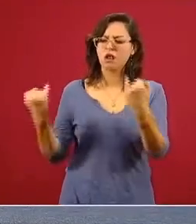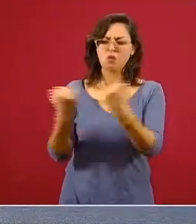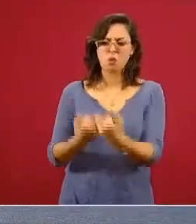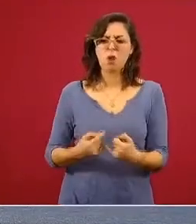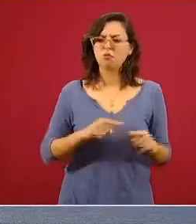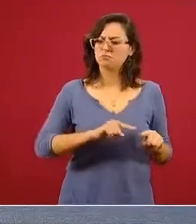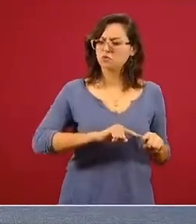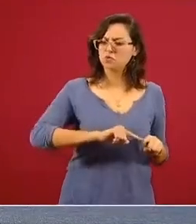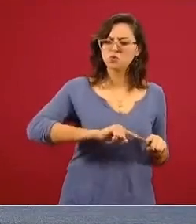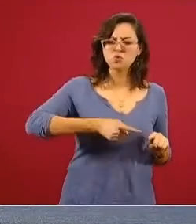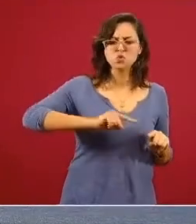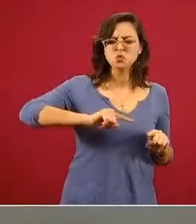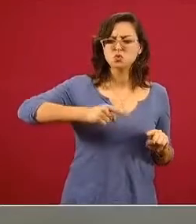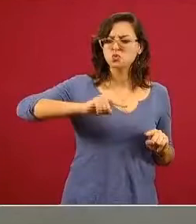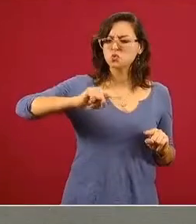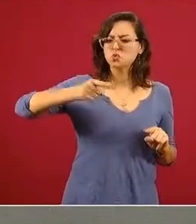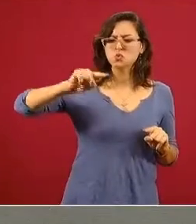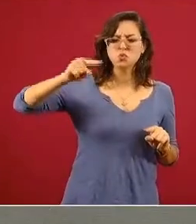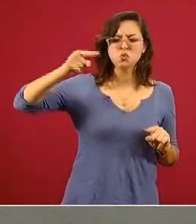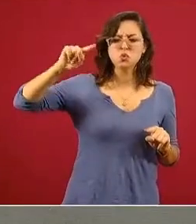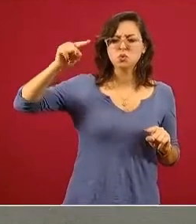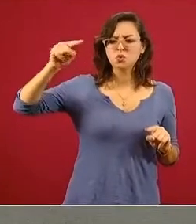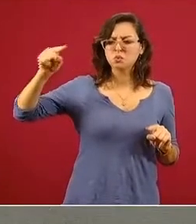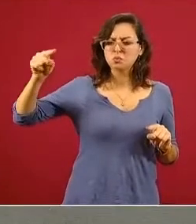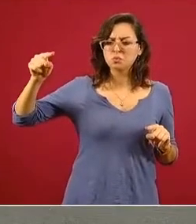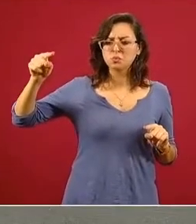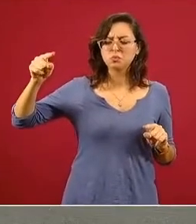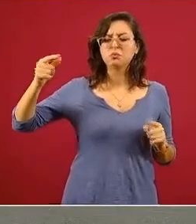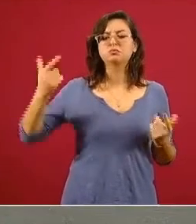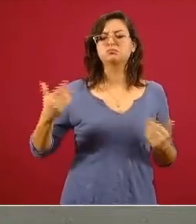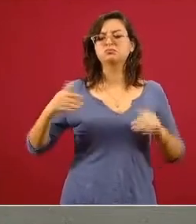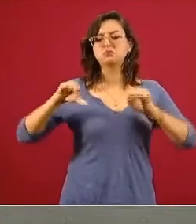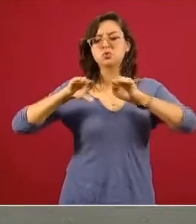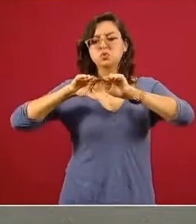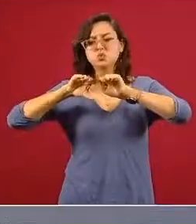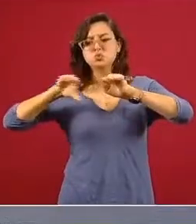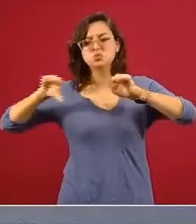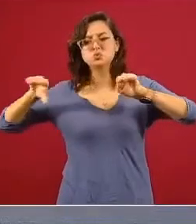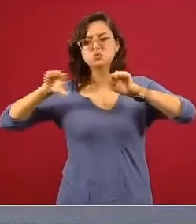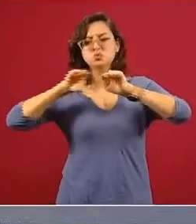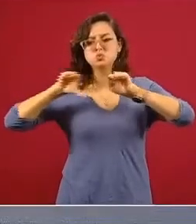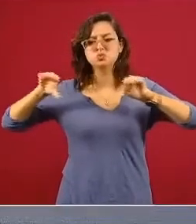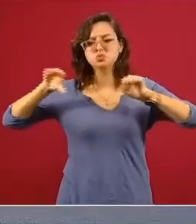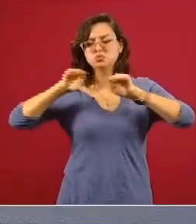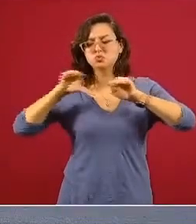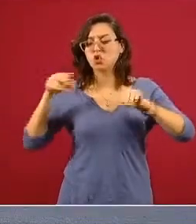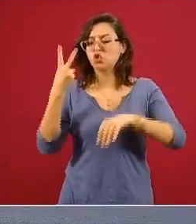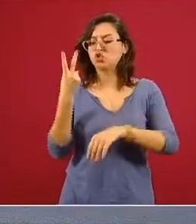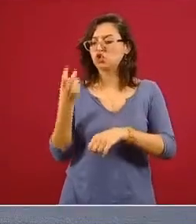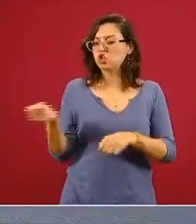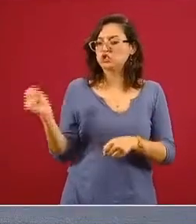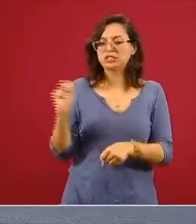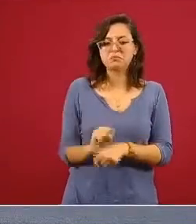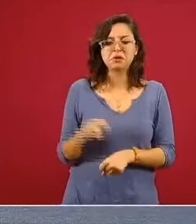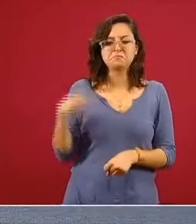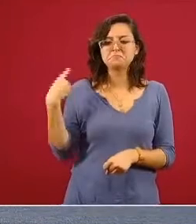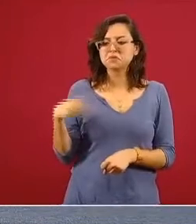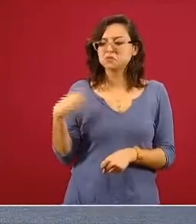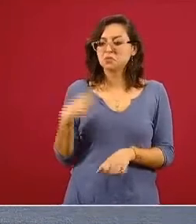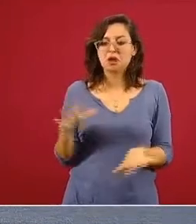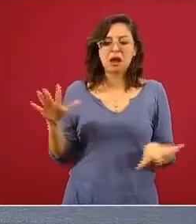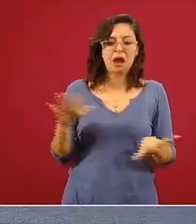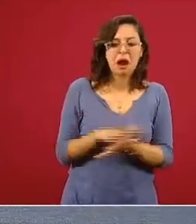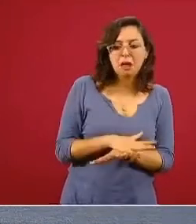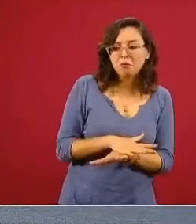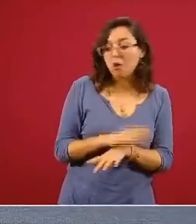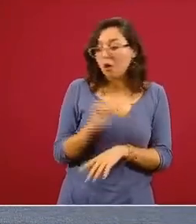misma diagonal. Hay una tendencia de estabilización en las últimas 2 semanas, de hecho no hubo cambios entre